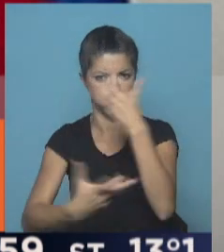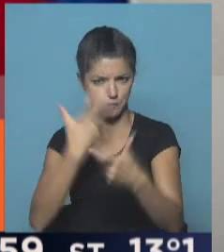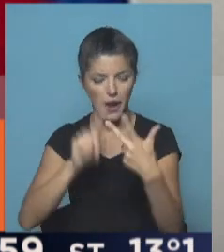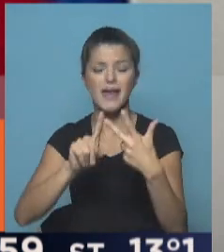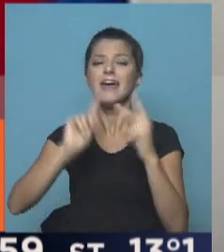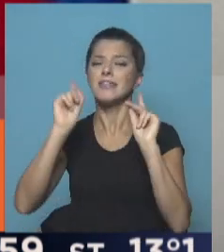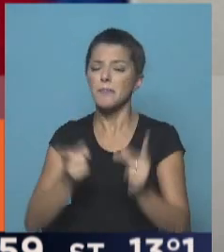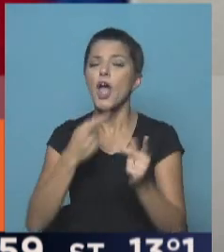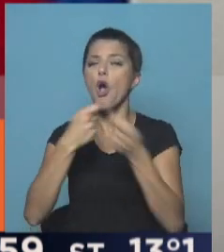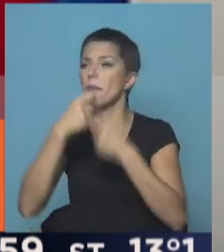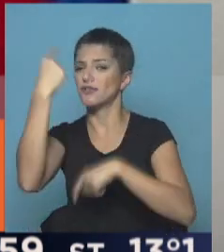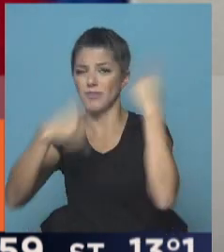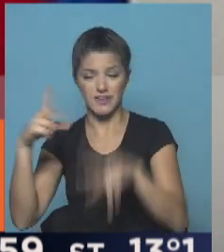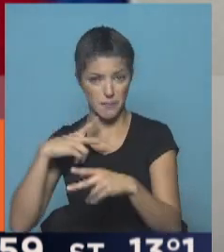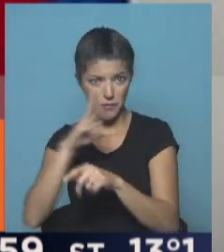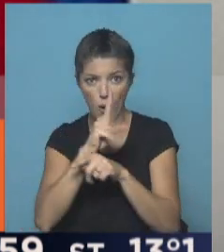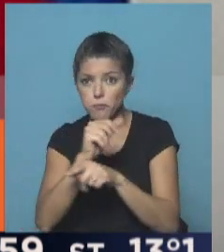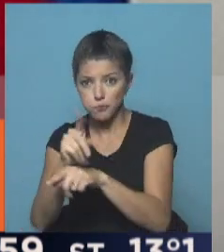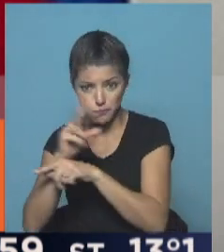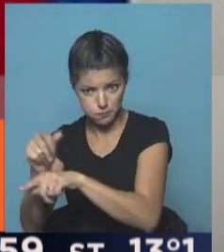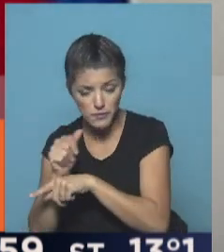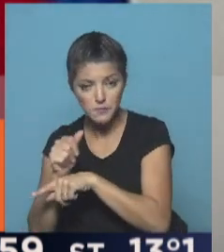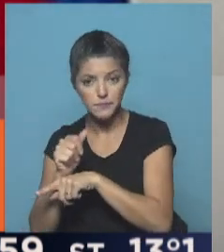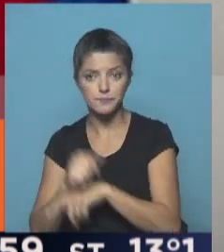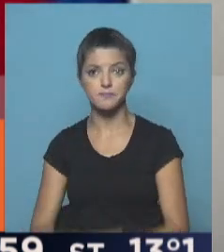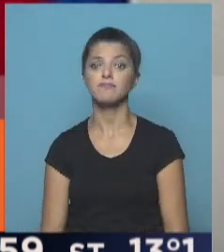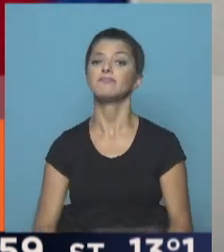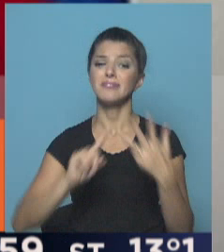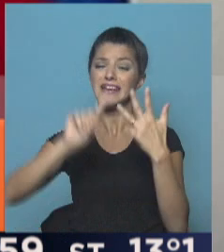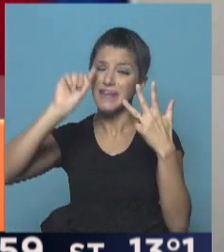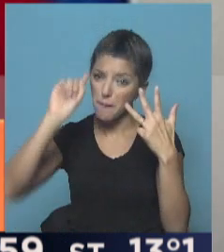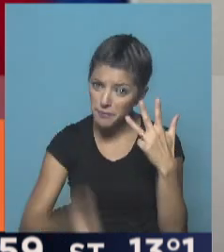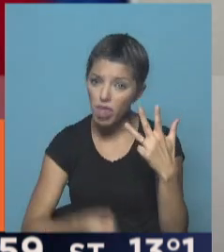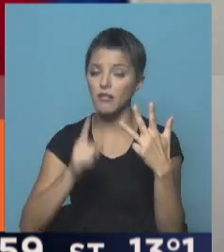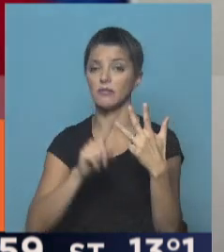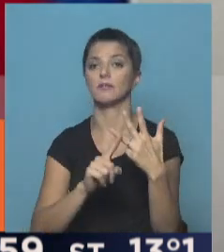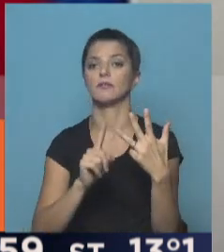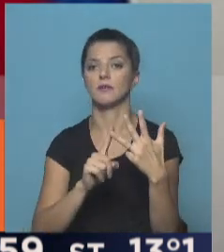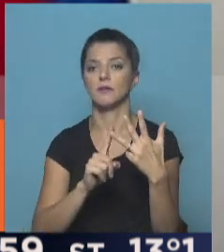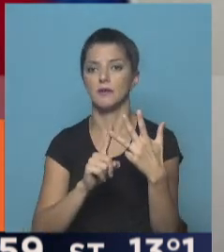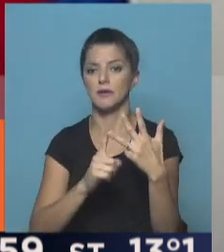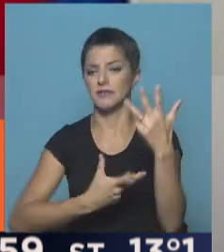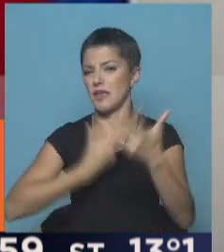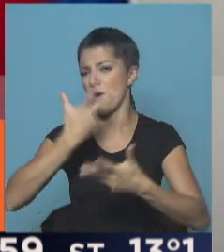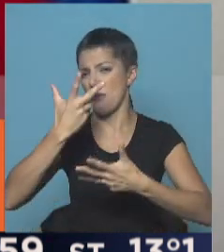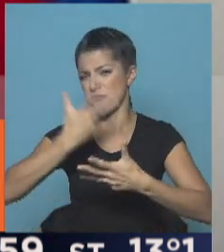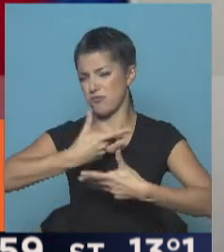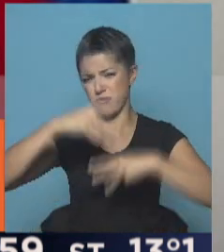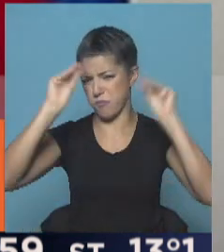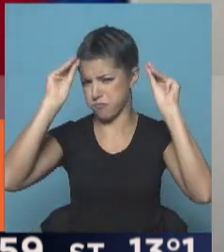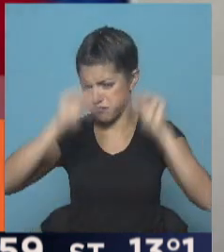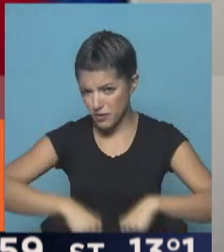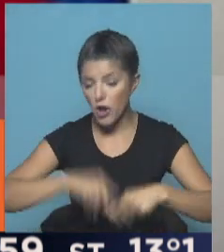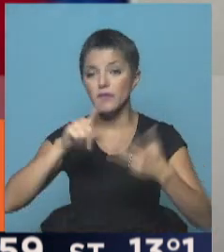saqueados varios comercios privados y además fue destruido, totalmente destruido,